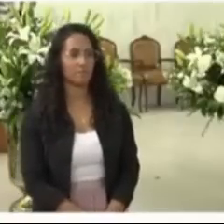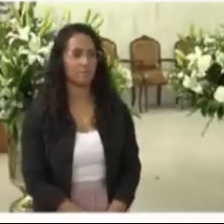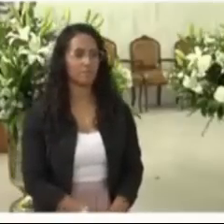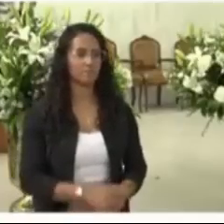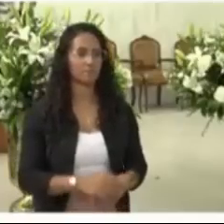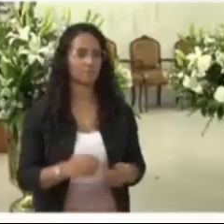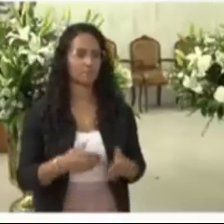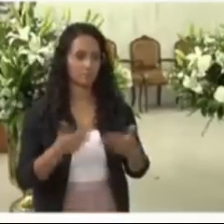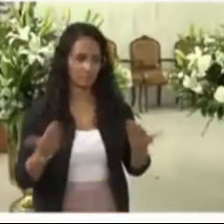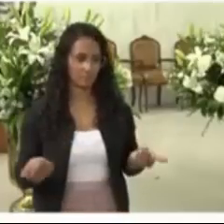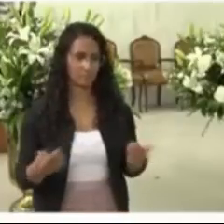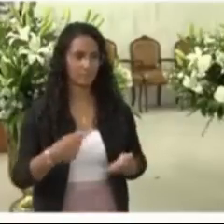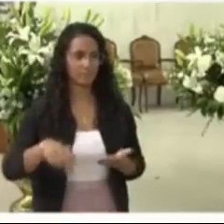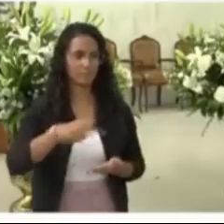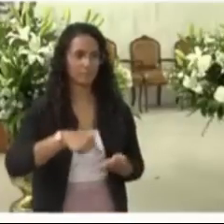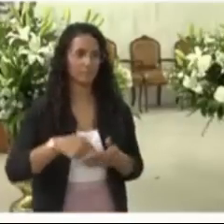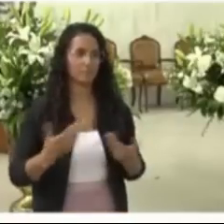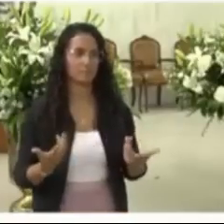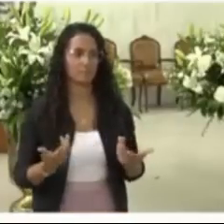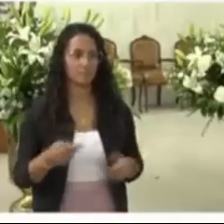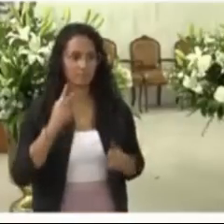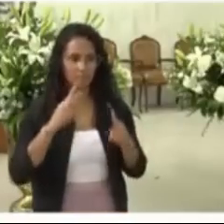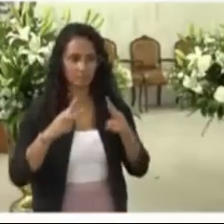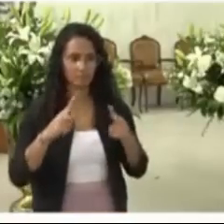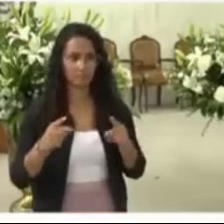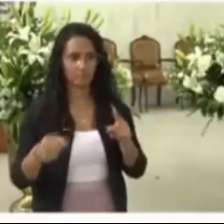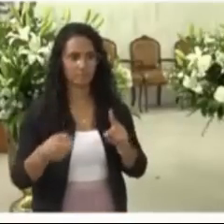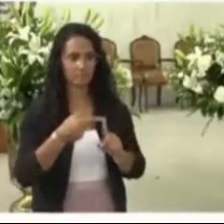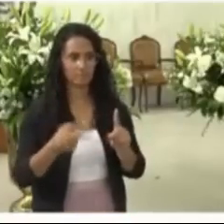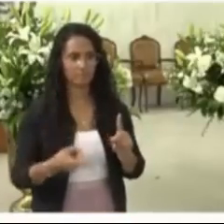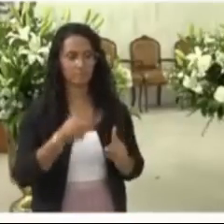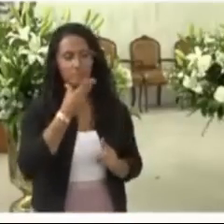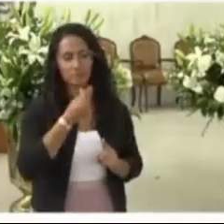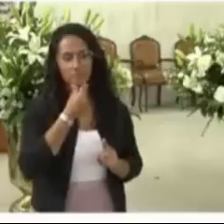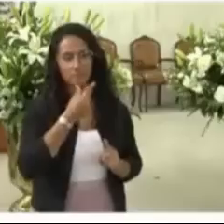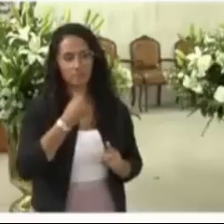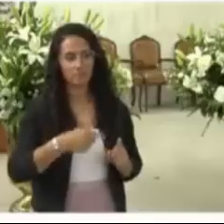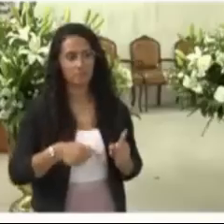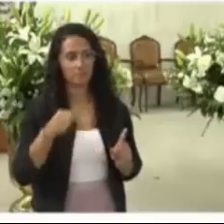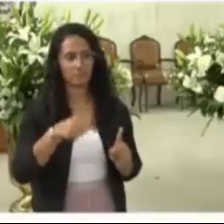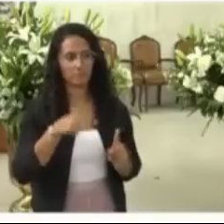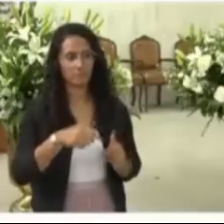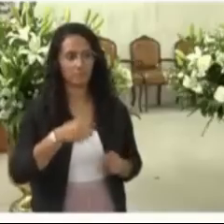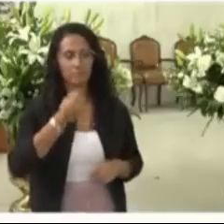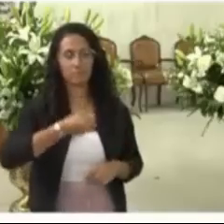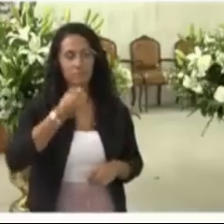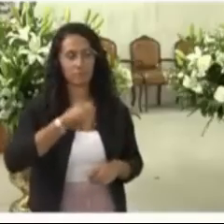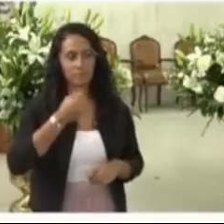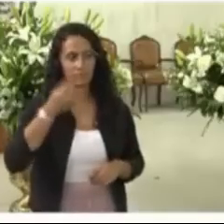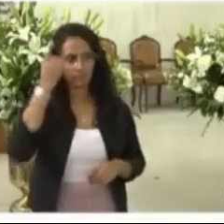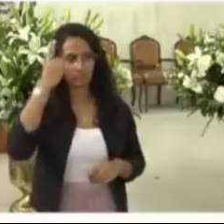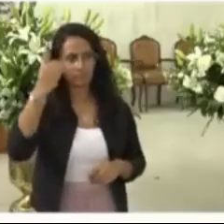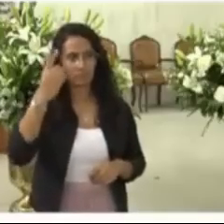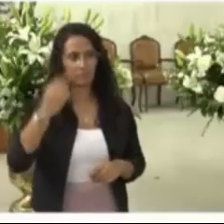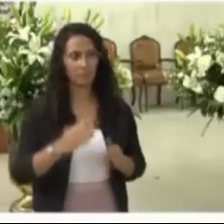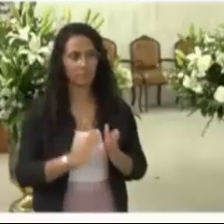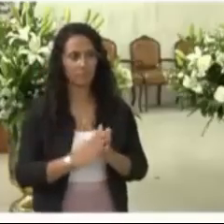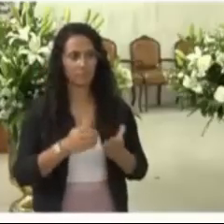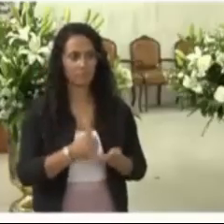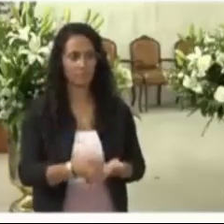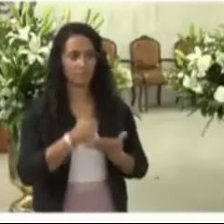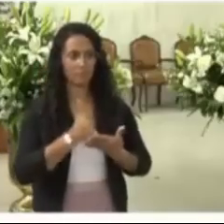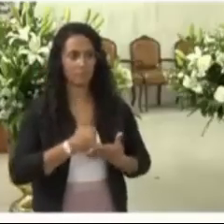Y de acuerdo justamente a la narrativa bíblica, en los primeros 30 versículos de este capítulo 20,